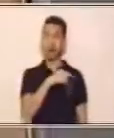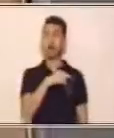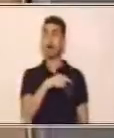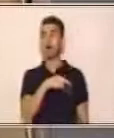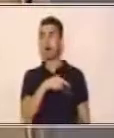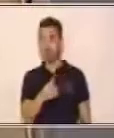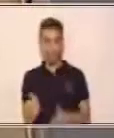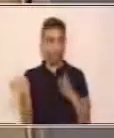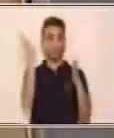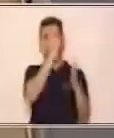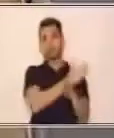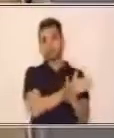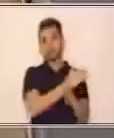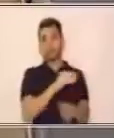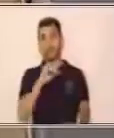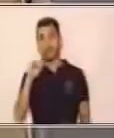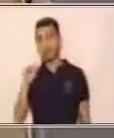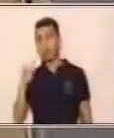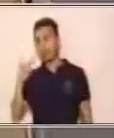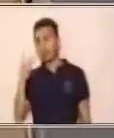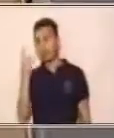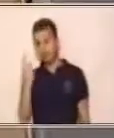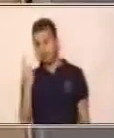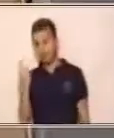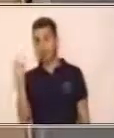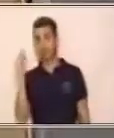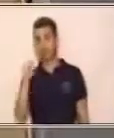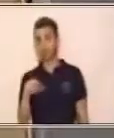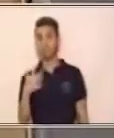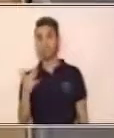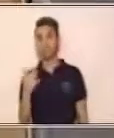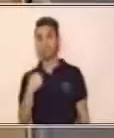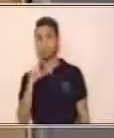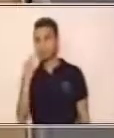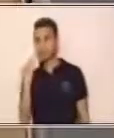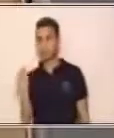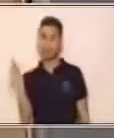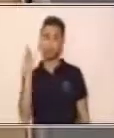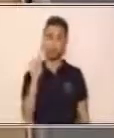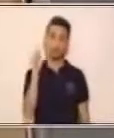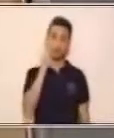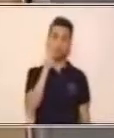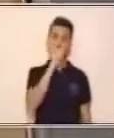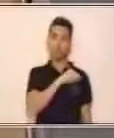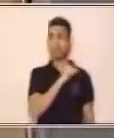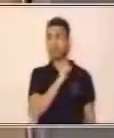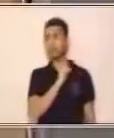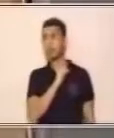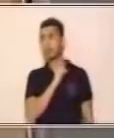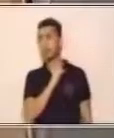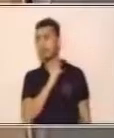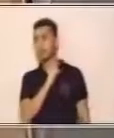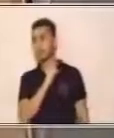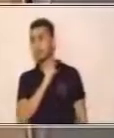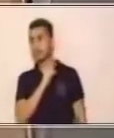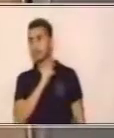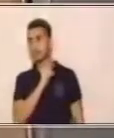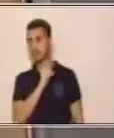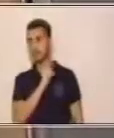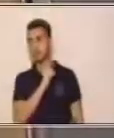hasta la parte de la unidad donde vamos a hacer entonces los préstamos para poder